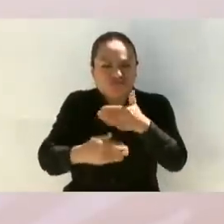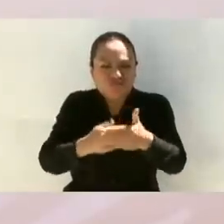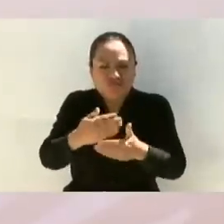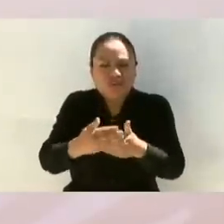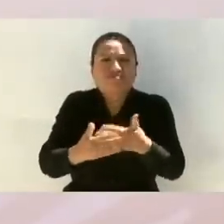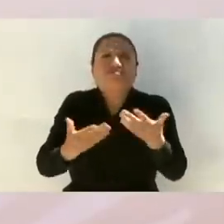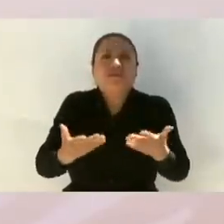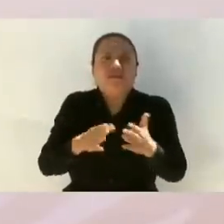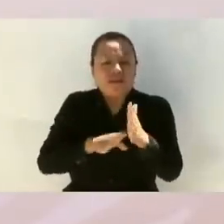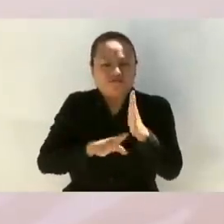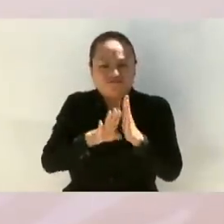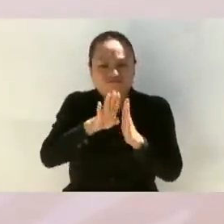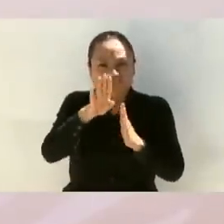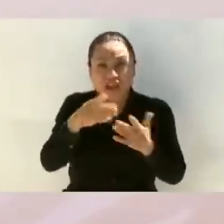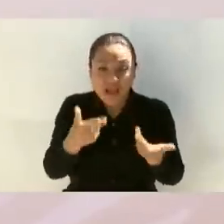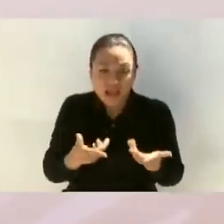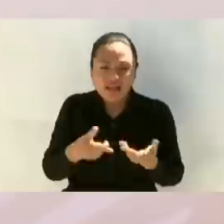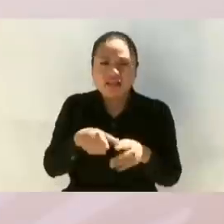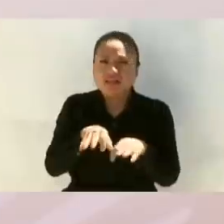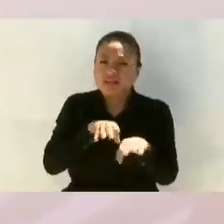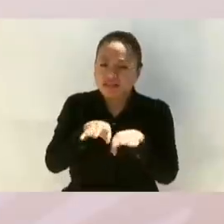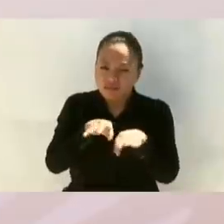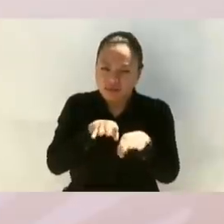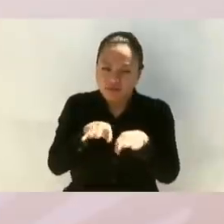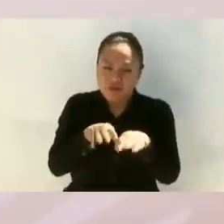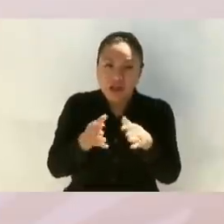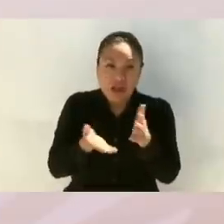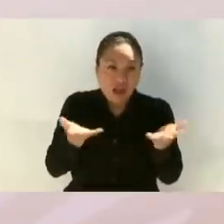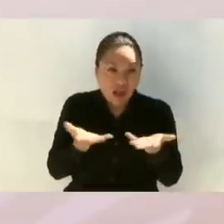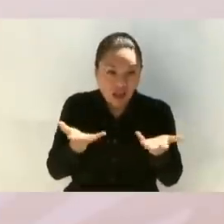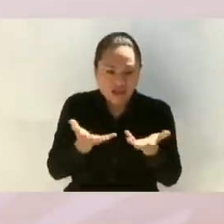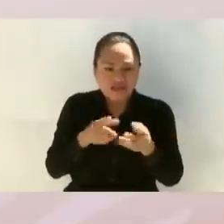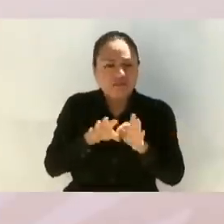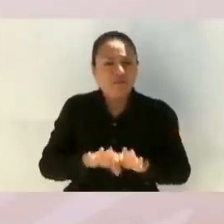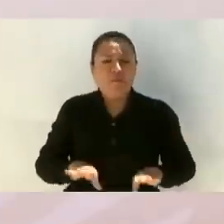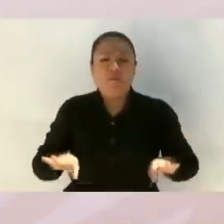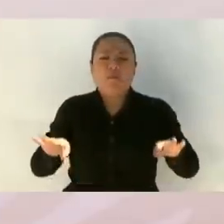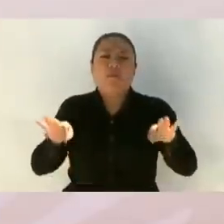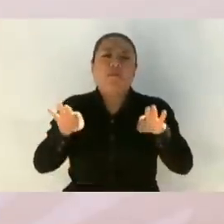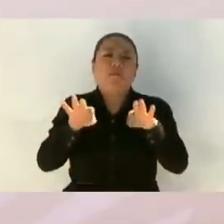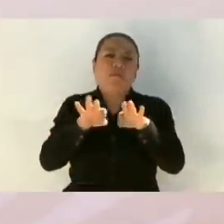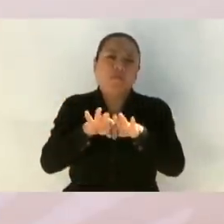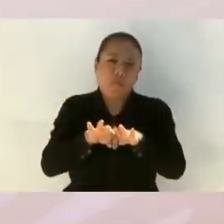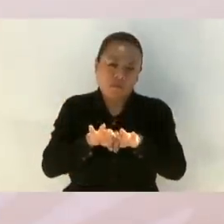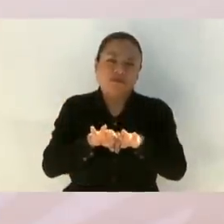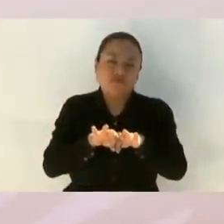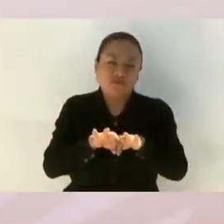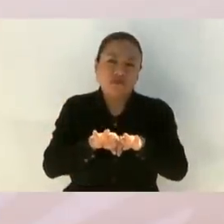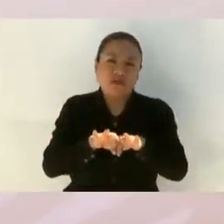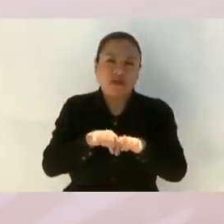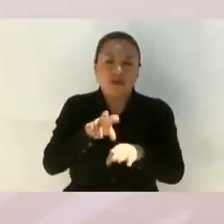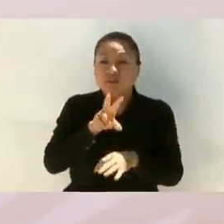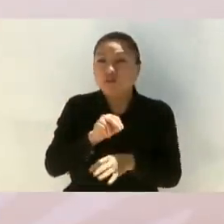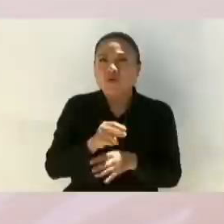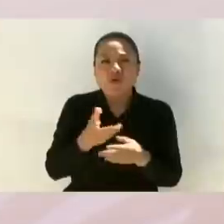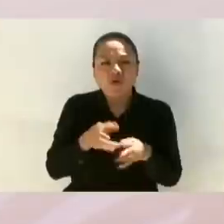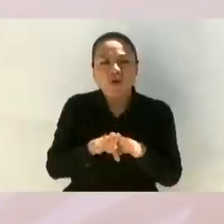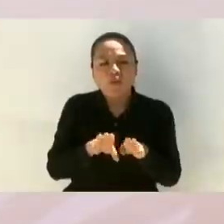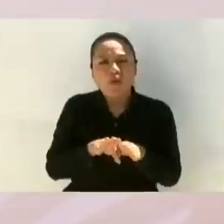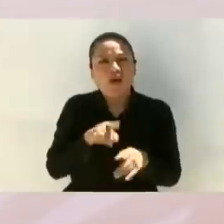Se hace la obra, que es importante para que no se padezca